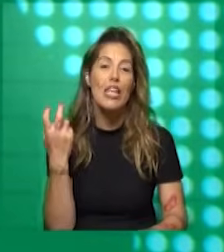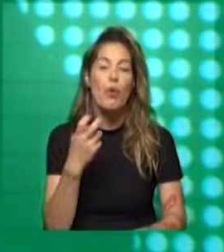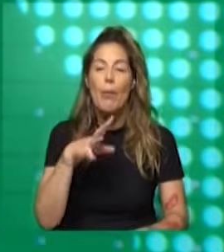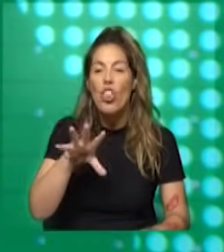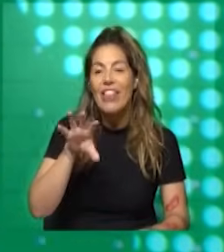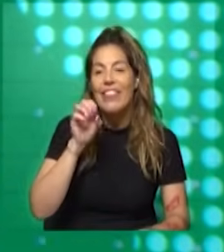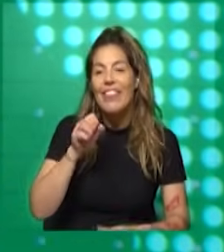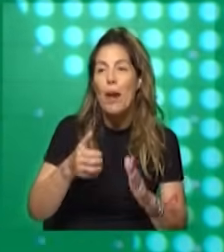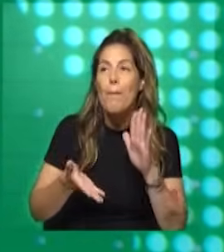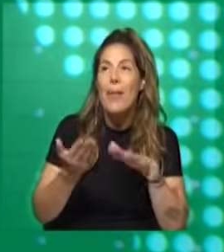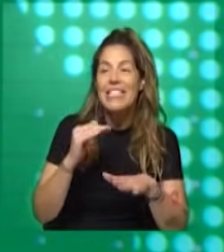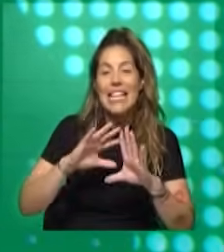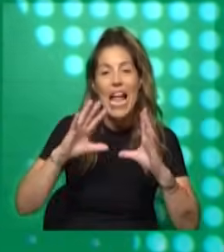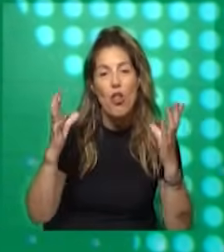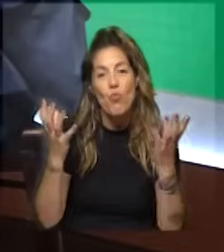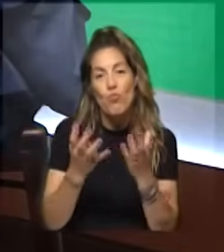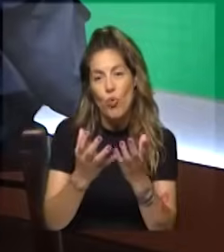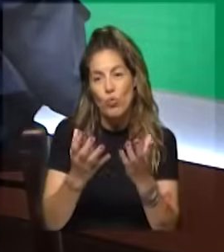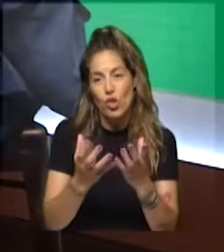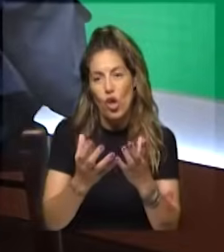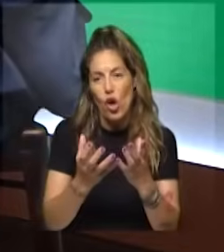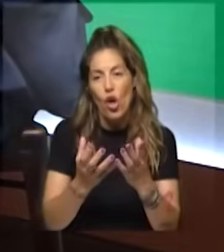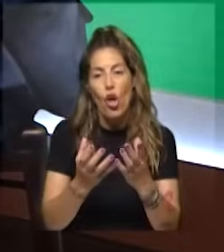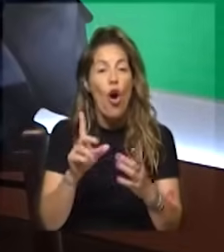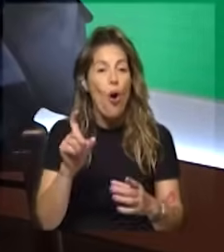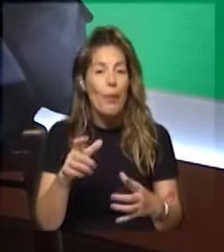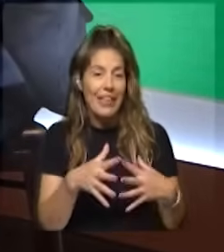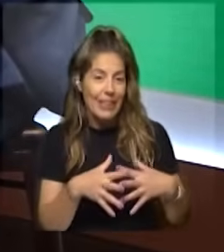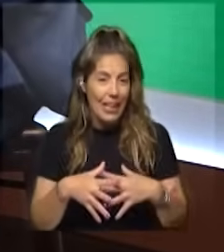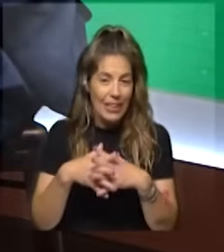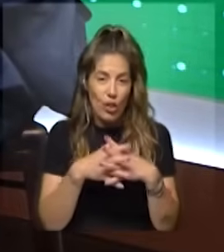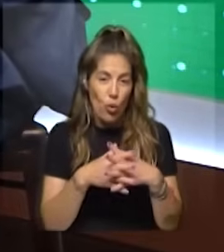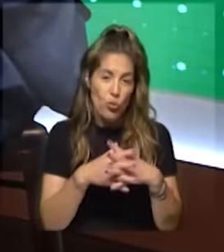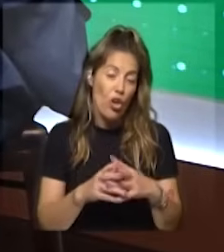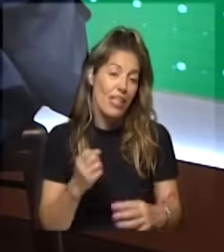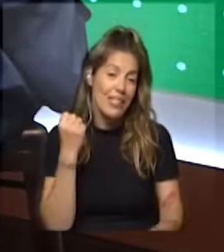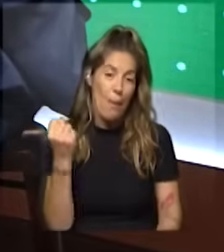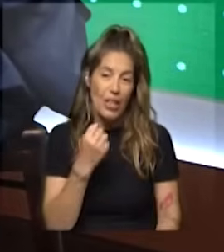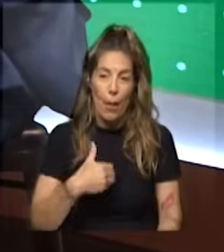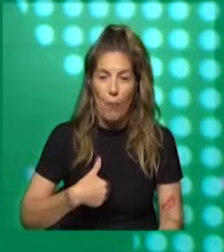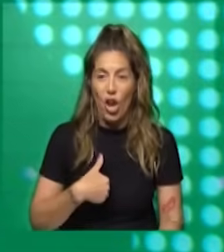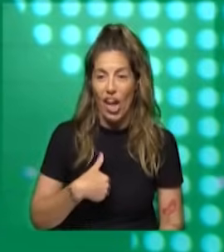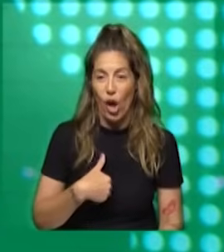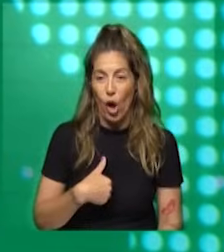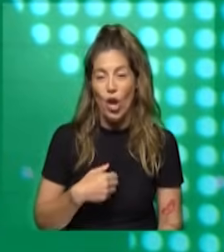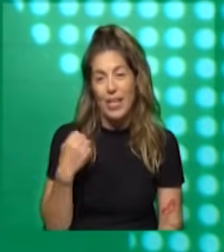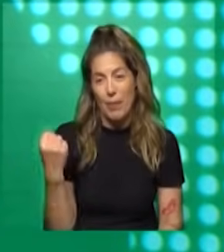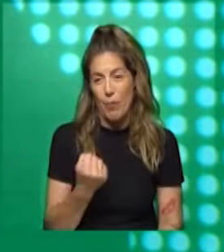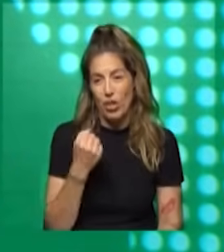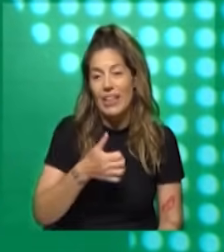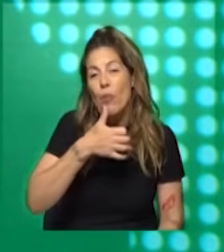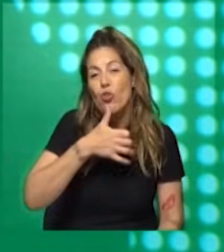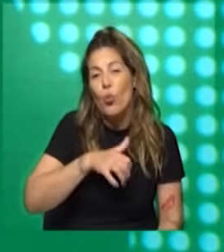comprender un poco más el mundo que nos rodea. Obviamente Estados Unidos tiene una centralidad por el rol global que tiene, por su